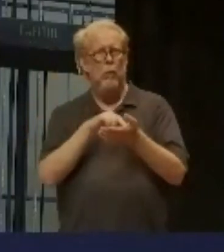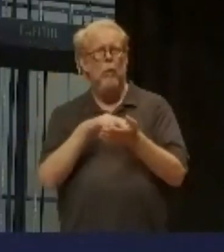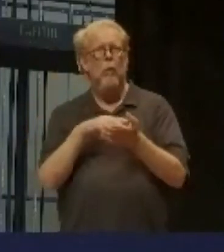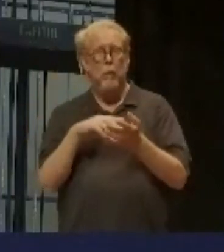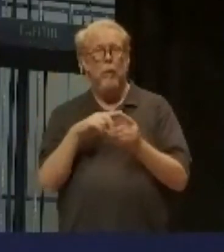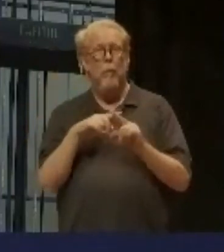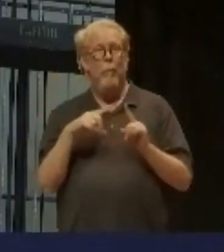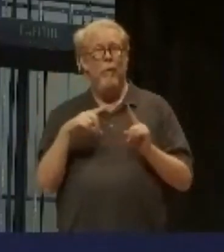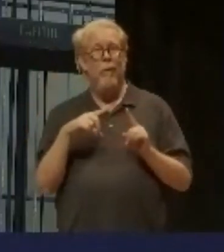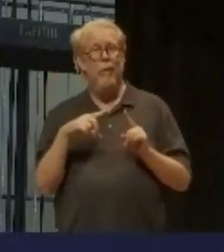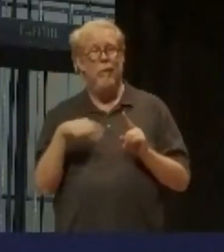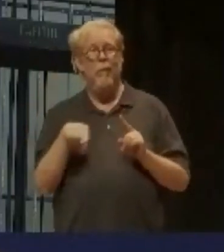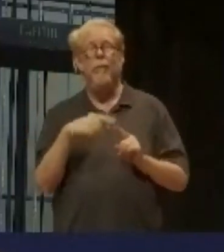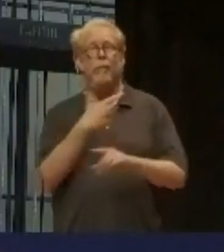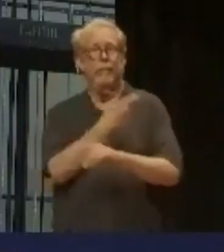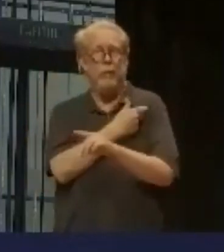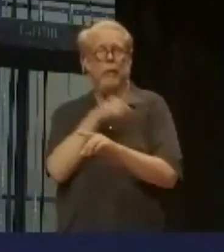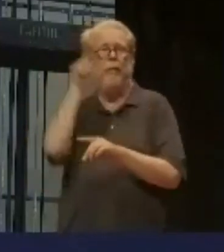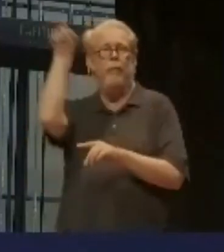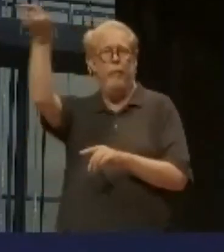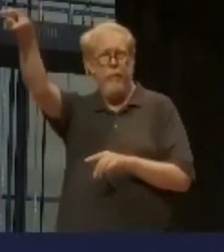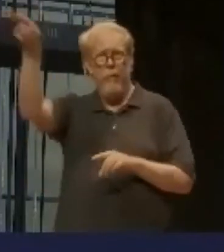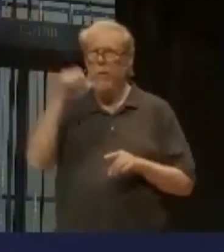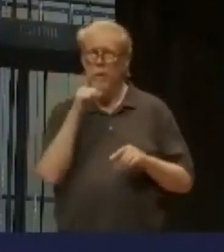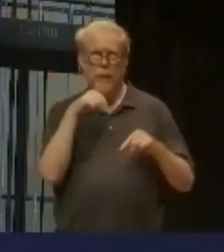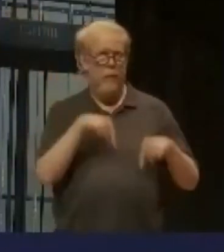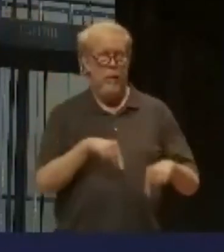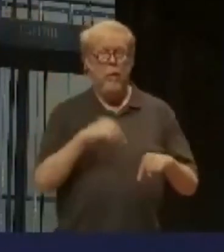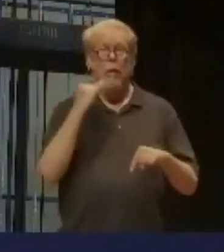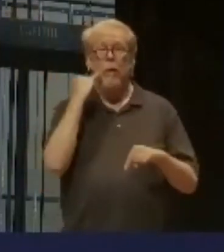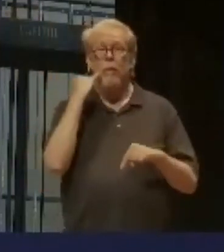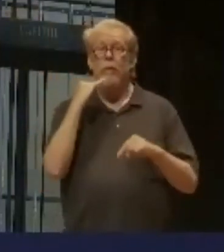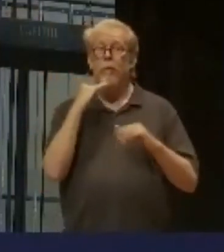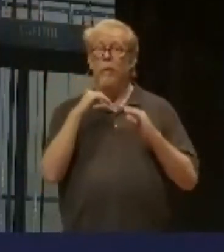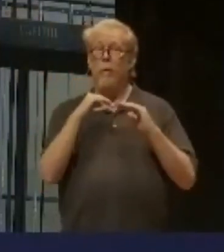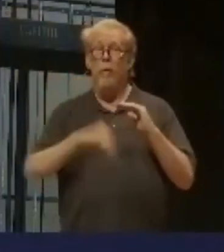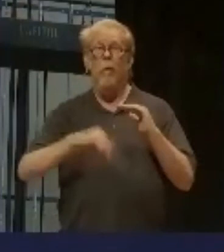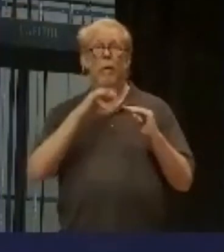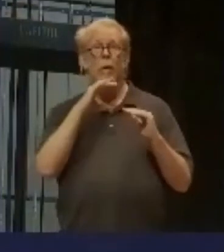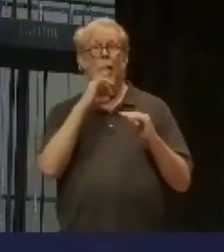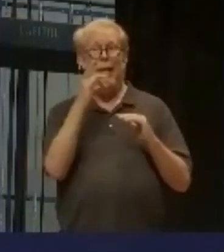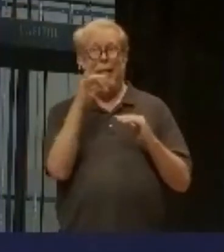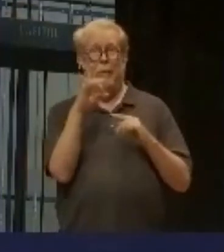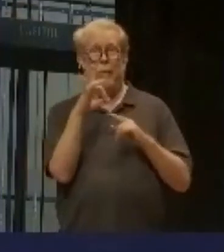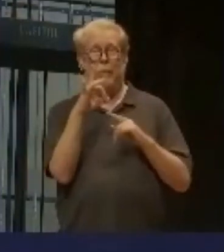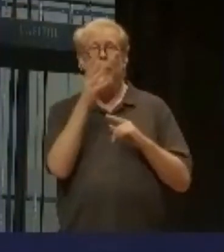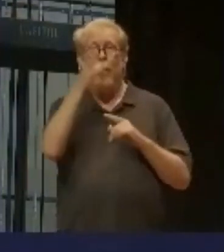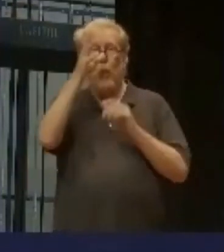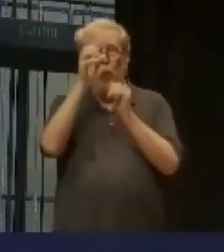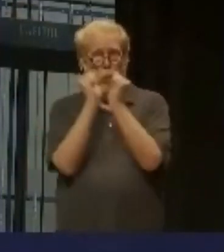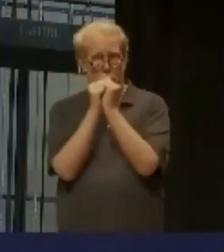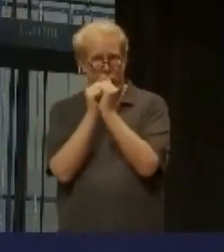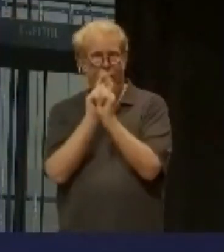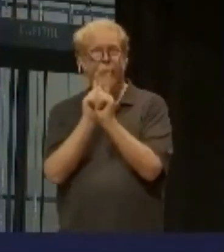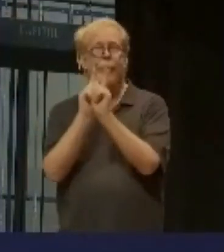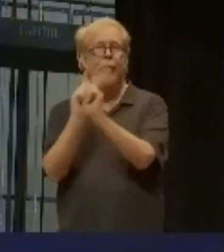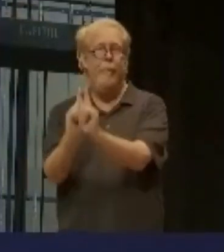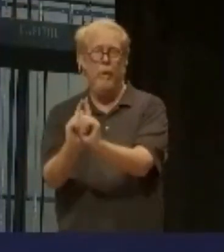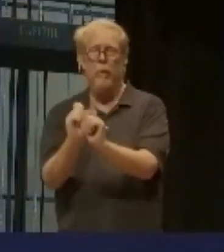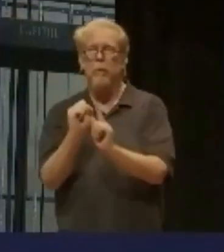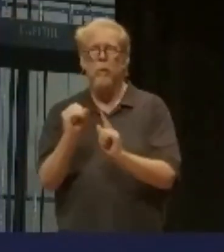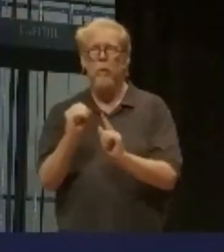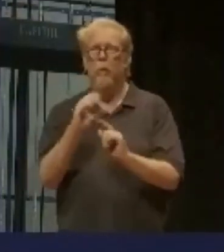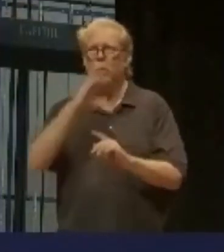comercial. Ahí es donde se darán las vacunas. Y si el estudiante tiene menos de 18 años, el padre tiene que ir con